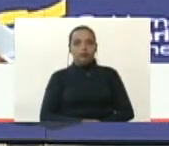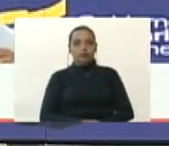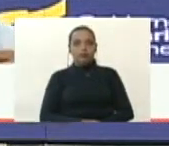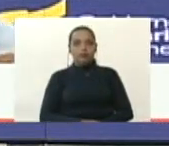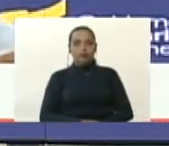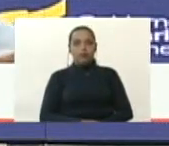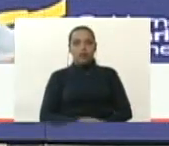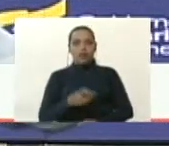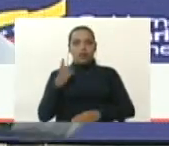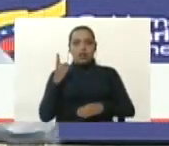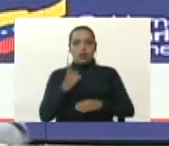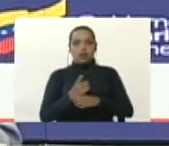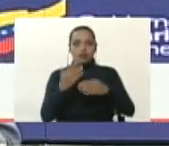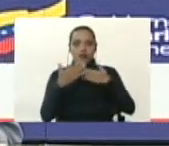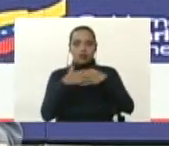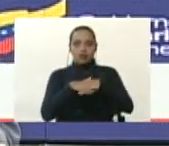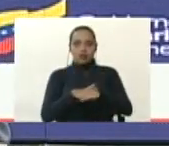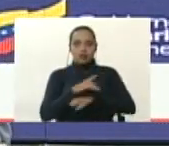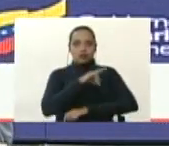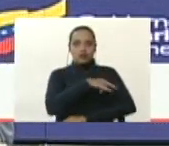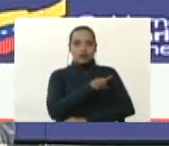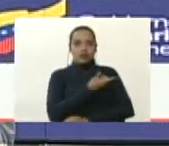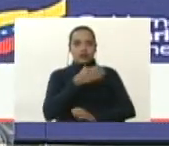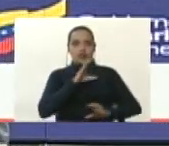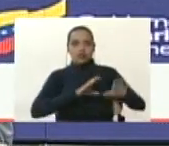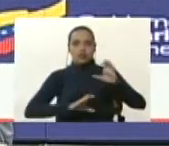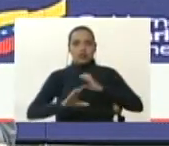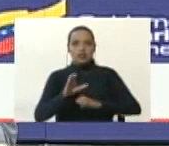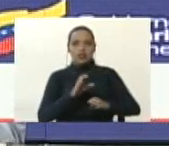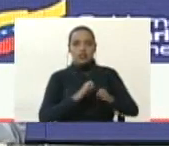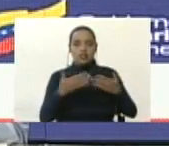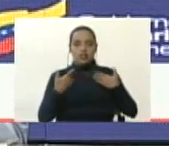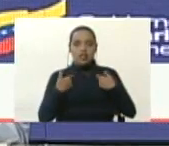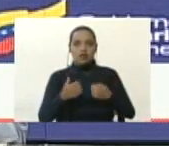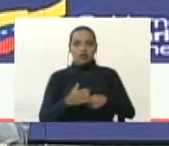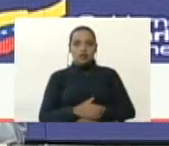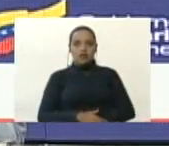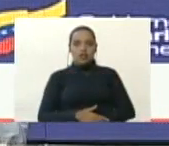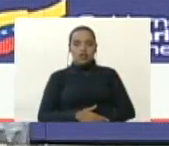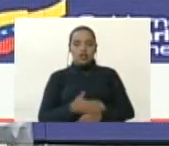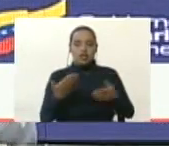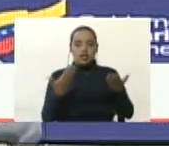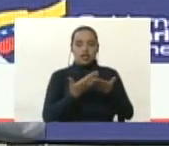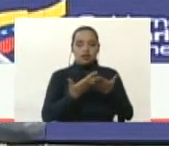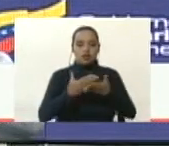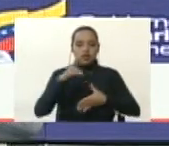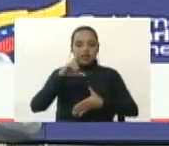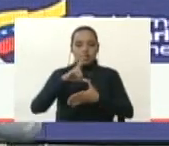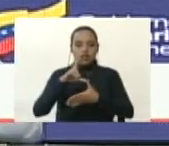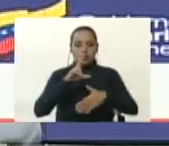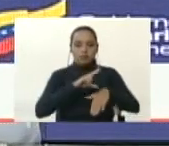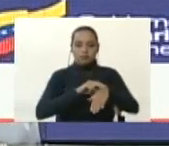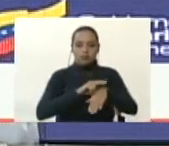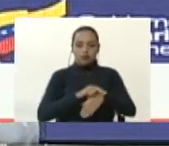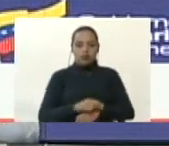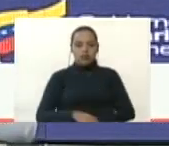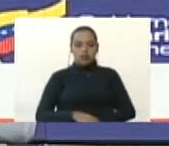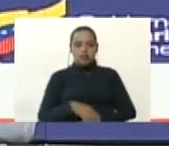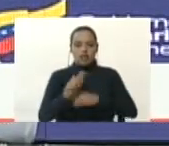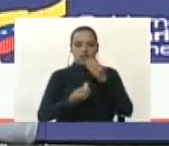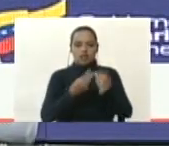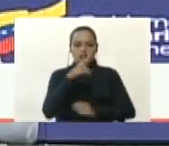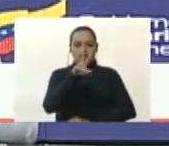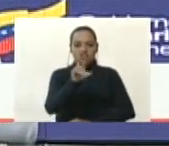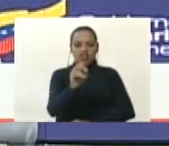la Universidad de las Ciencias y la Salud, la Escuela Latinoamericana de Medicina, que acaba de cumplir 20 años. El día de